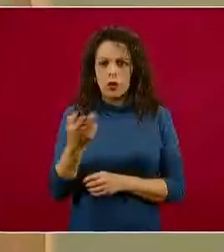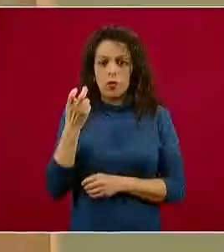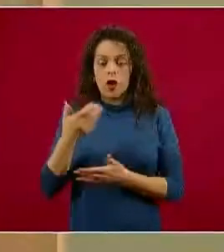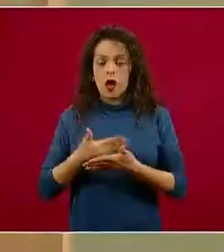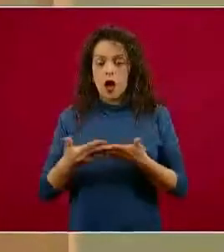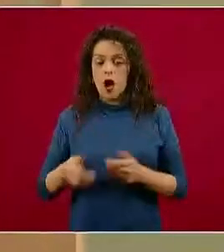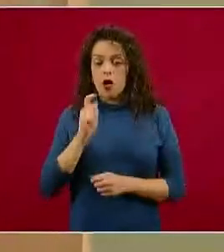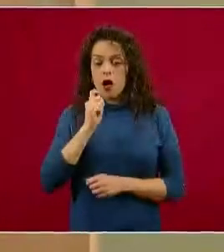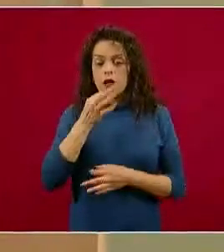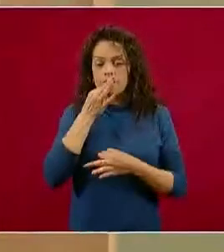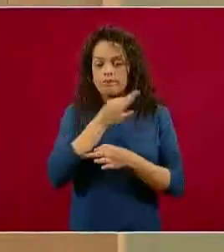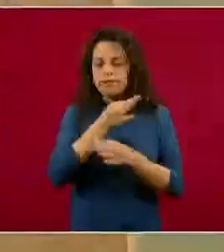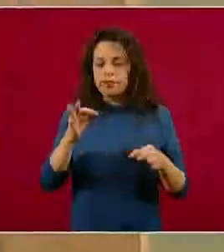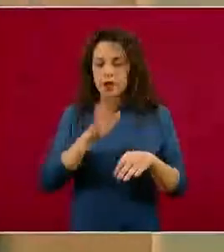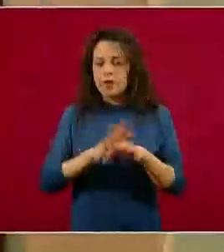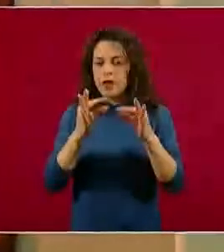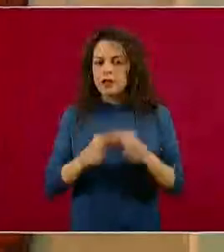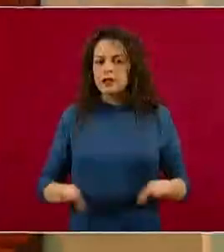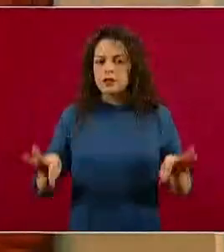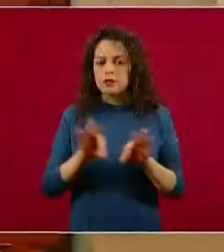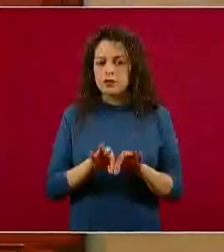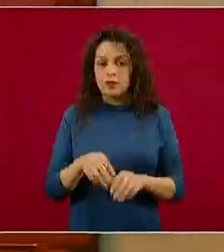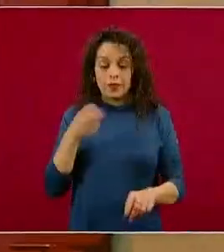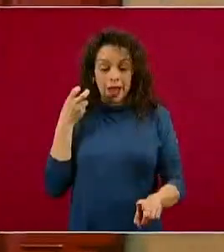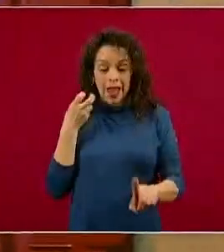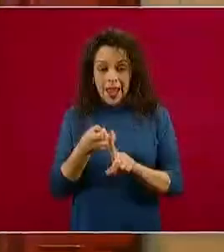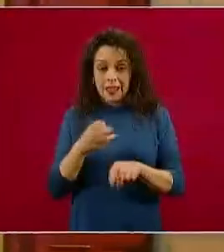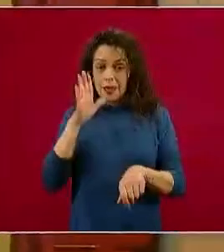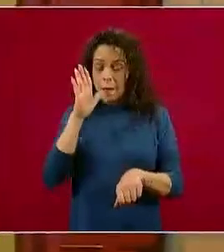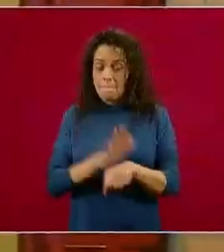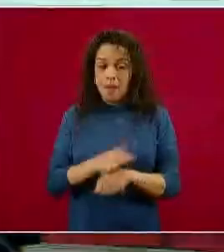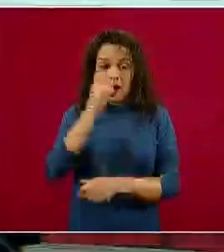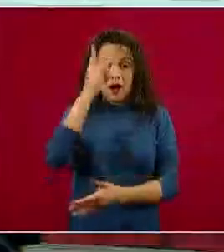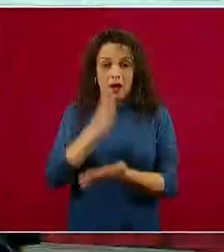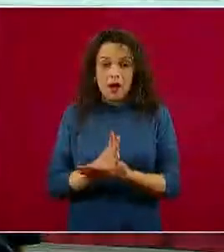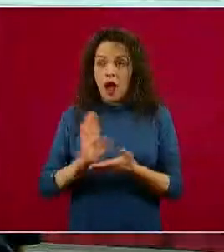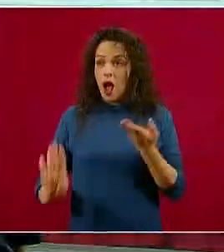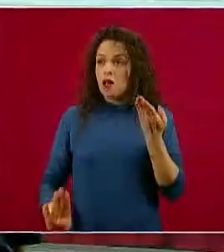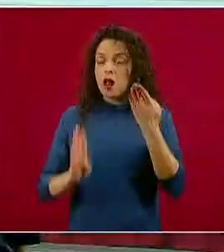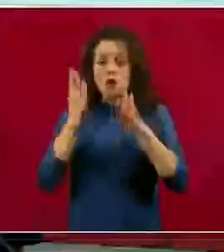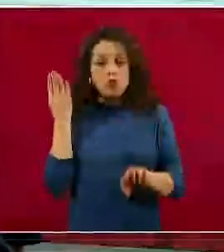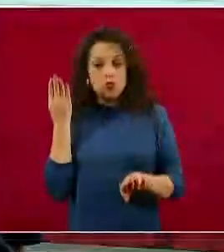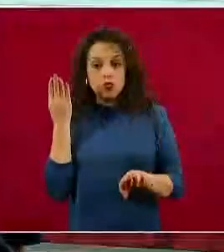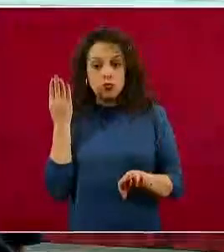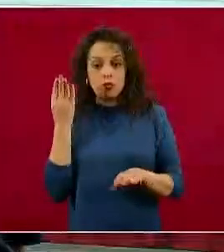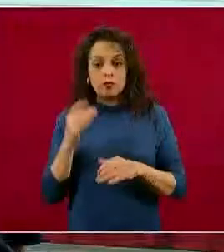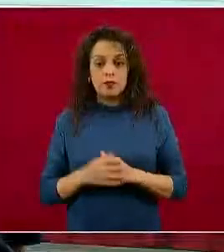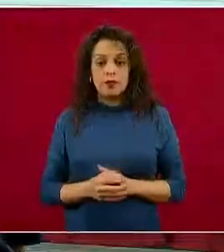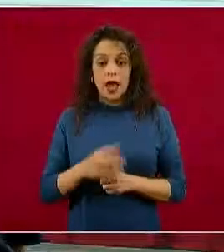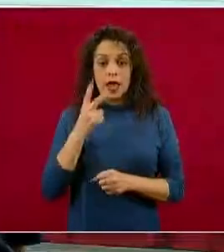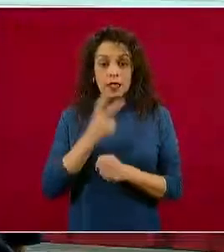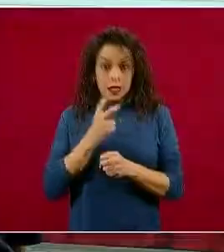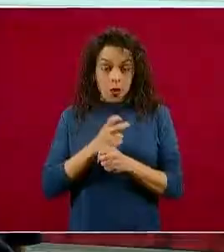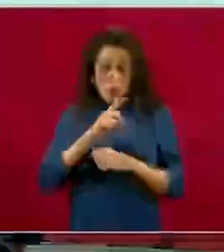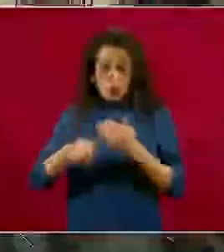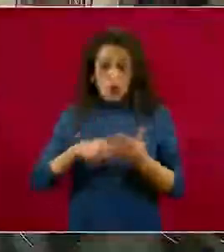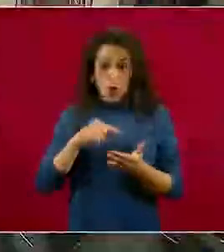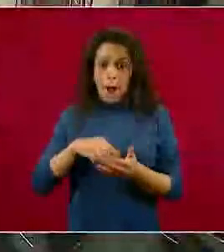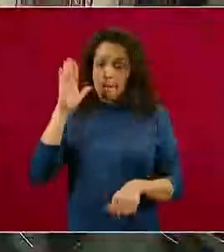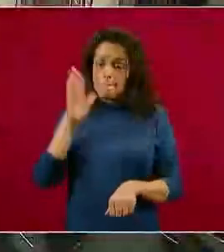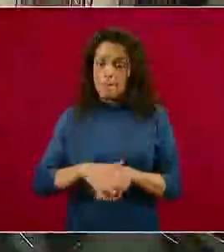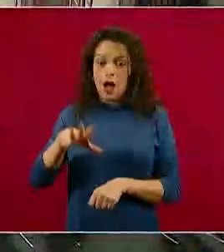principal, este es de los principales cánceres en el mundo, ¿no? A nivel mundial es el segundo cáncer con mayor incidencia, con